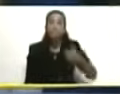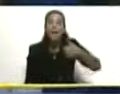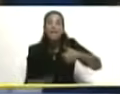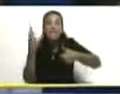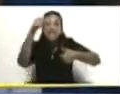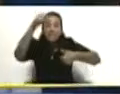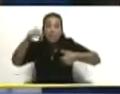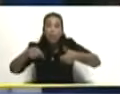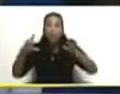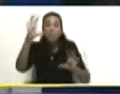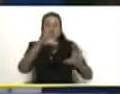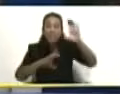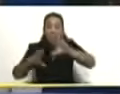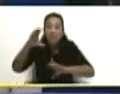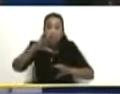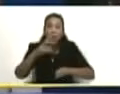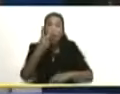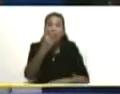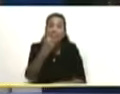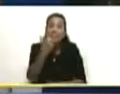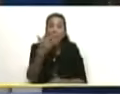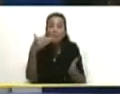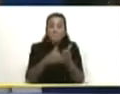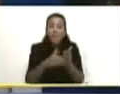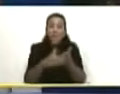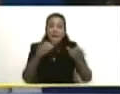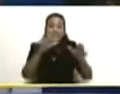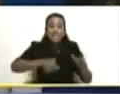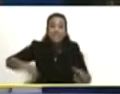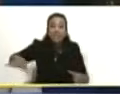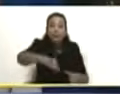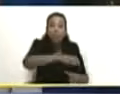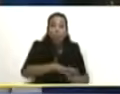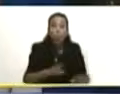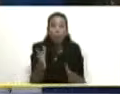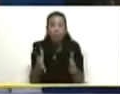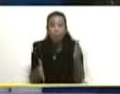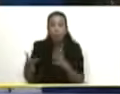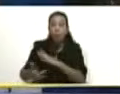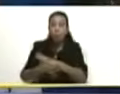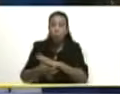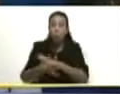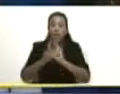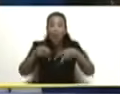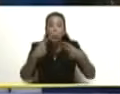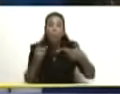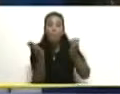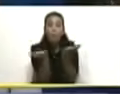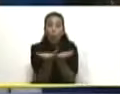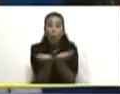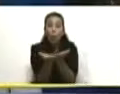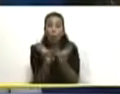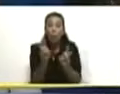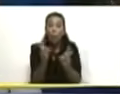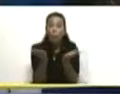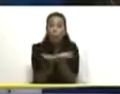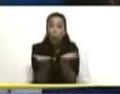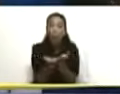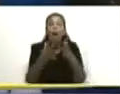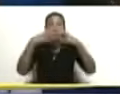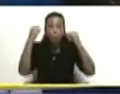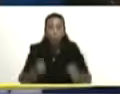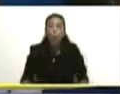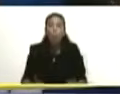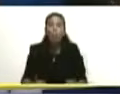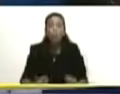semilleros científicos y los 3.000 centros de tecnología y robótica. La nueva escuela, consolidación de